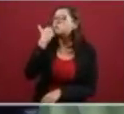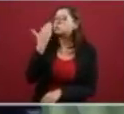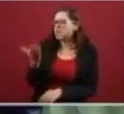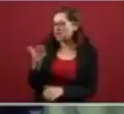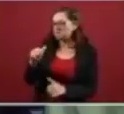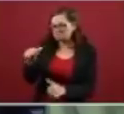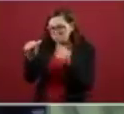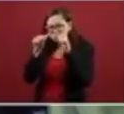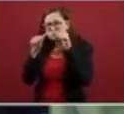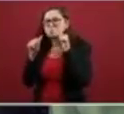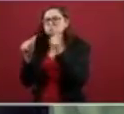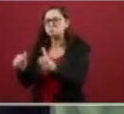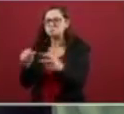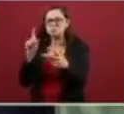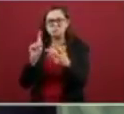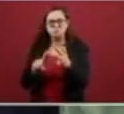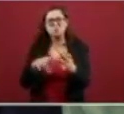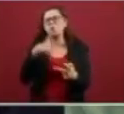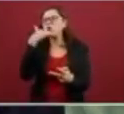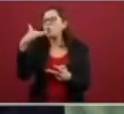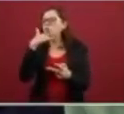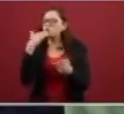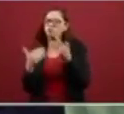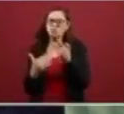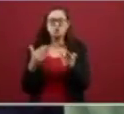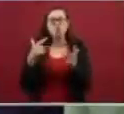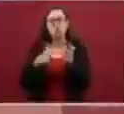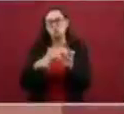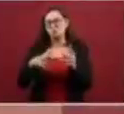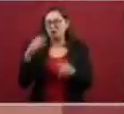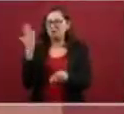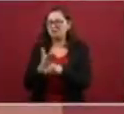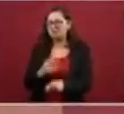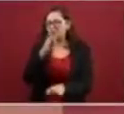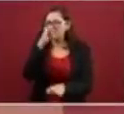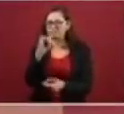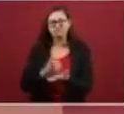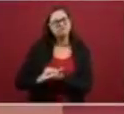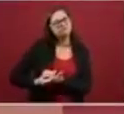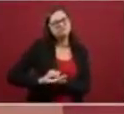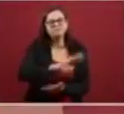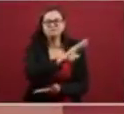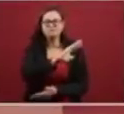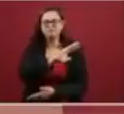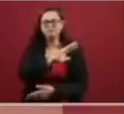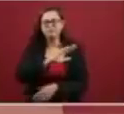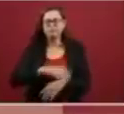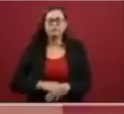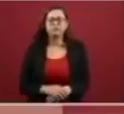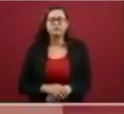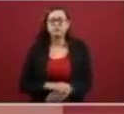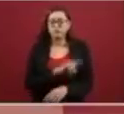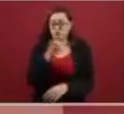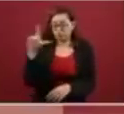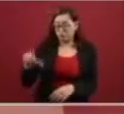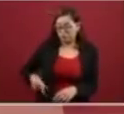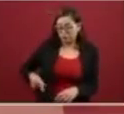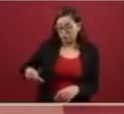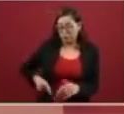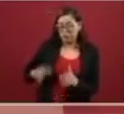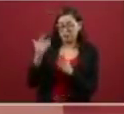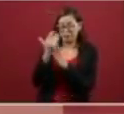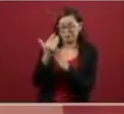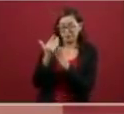impunidad. Las políticas gubernamentales ya no están sometidas a las